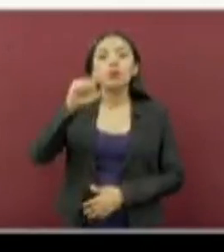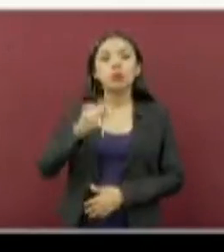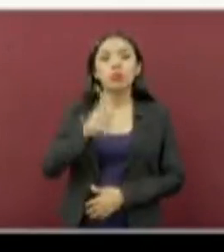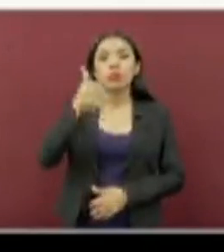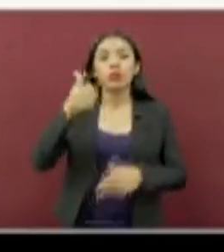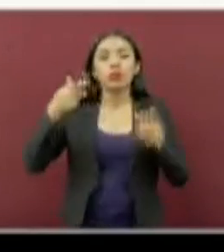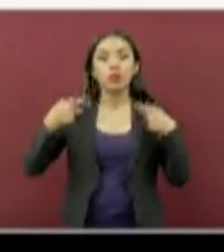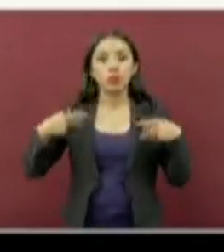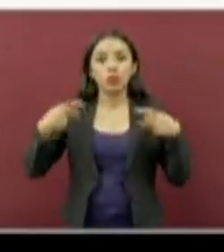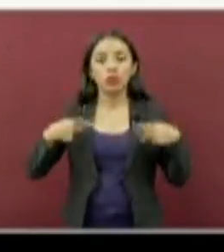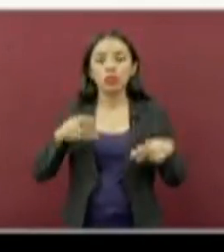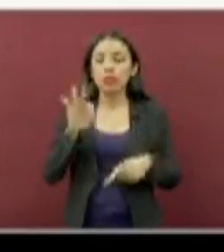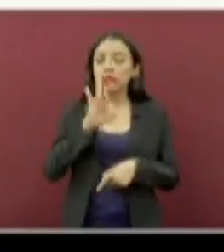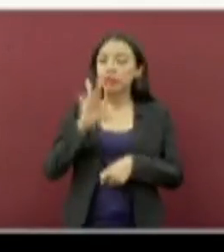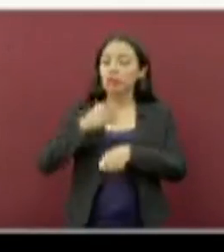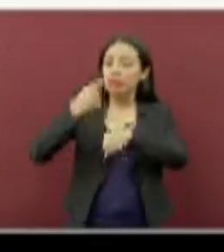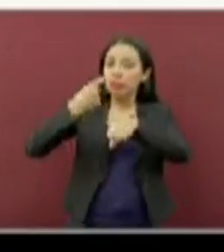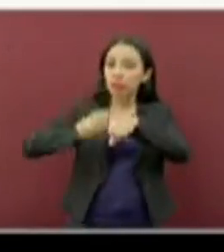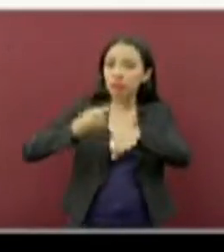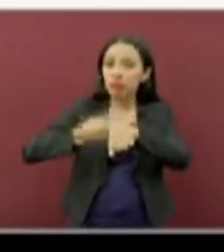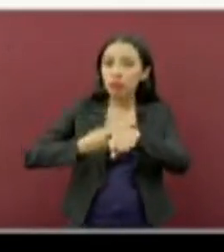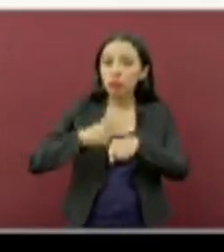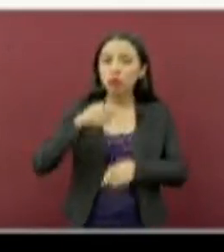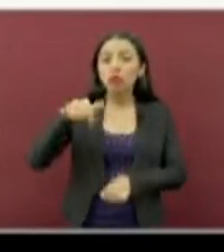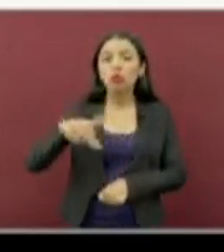122.426. Sospechosos,